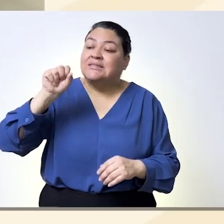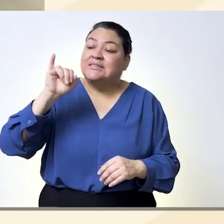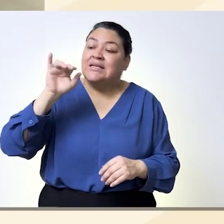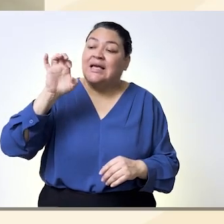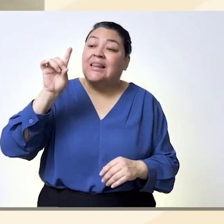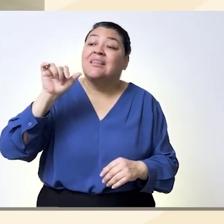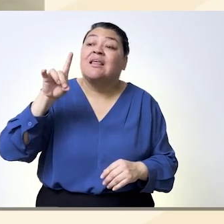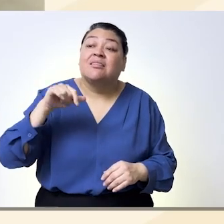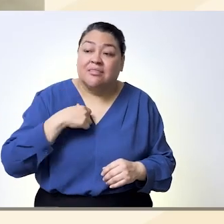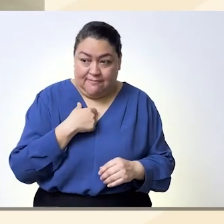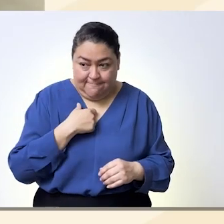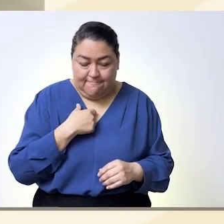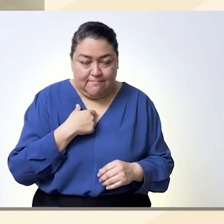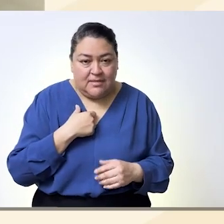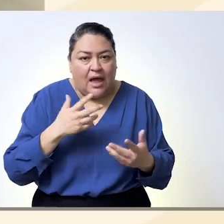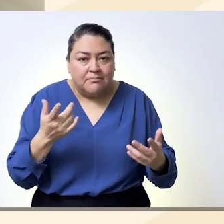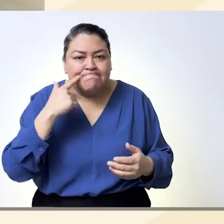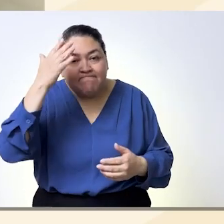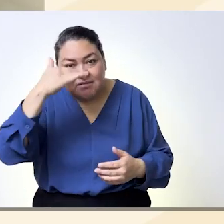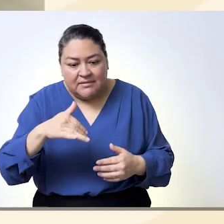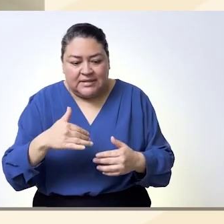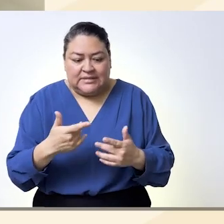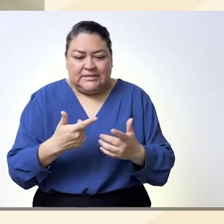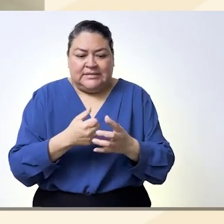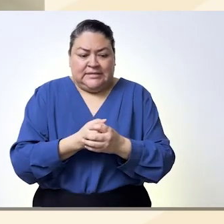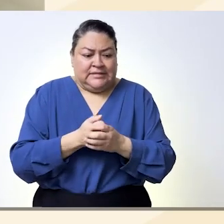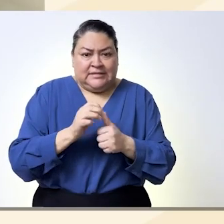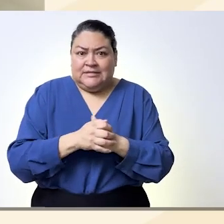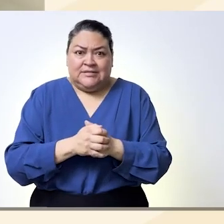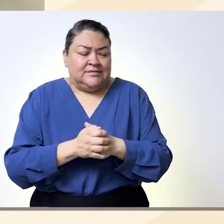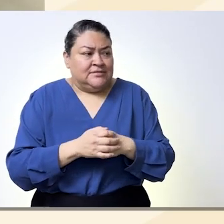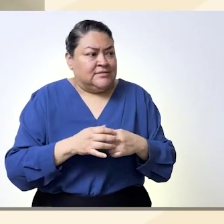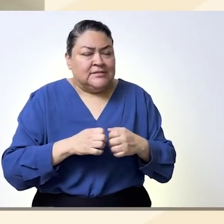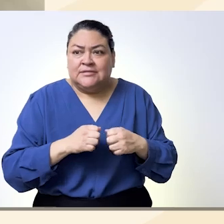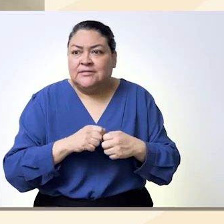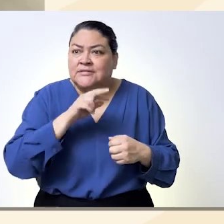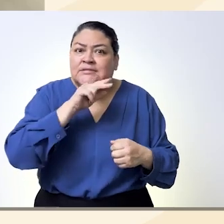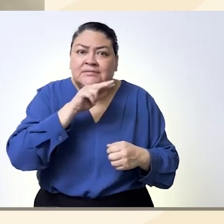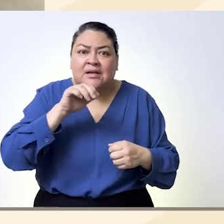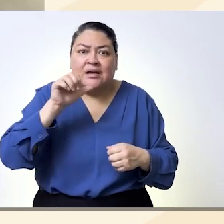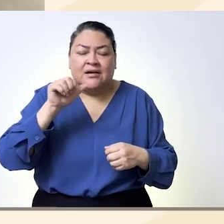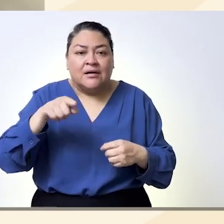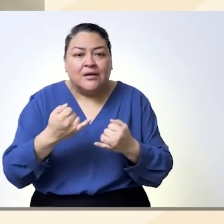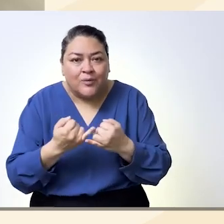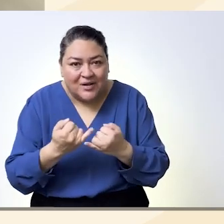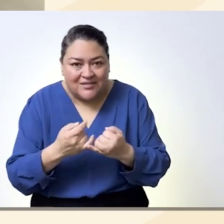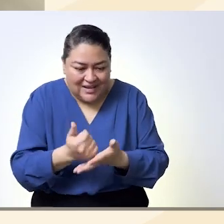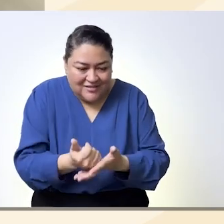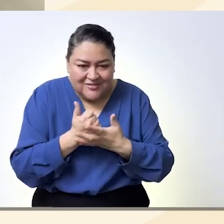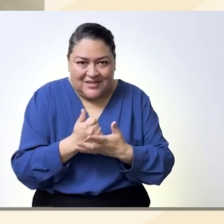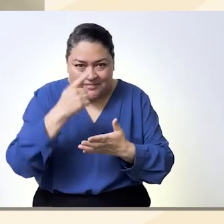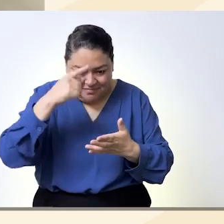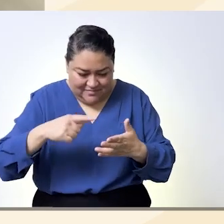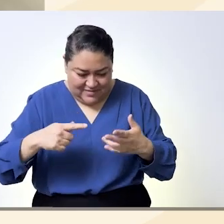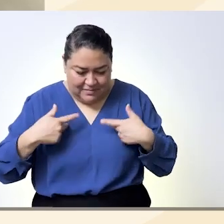la ansiedad tiene una cosa también como orientada como hacia el cuidado y la protección, que al final es un poco,